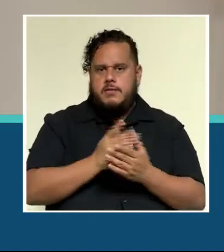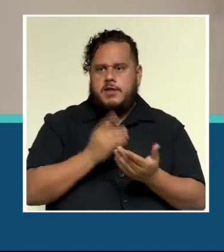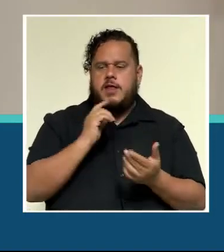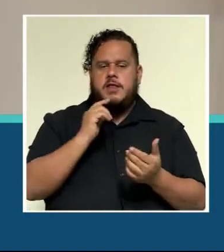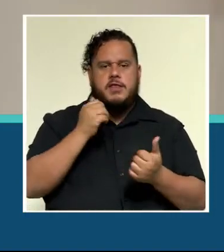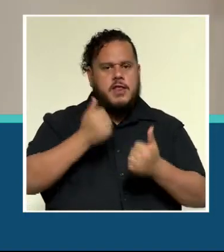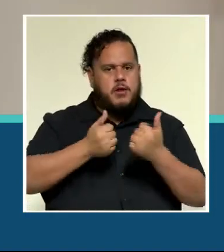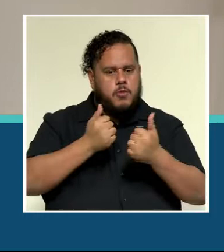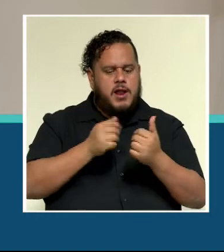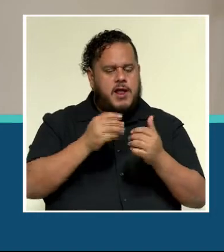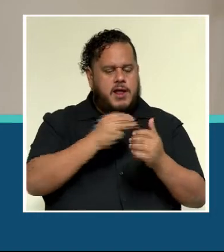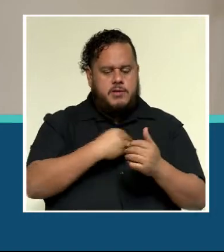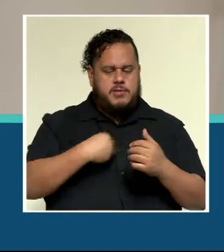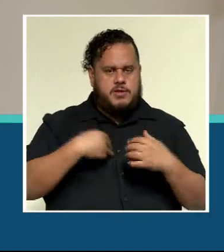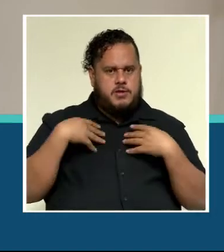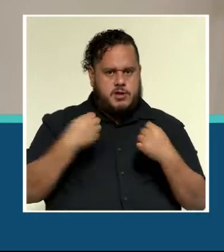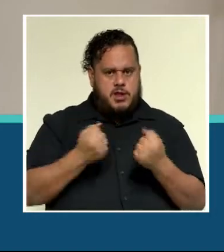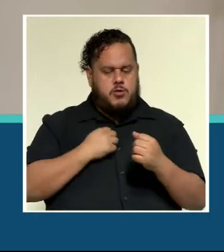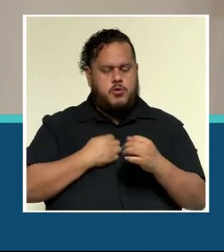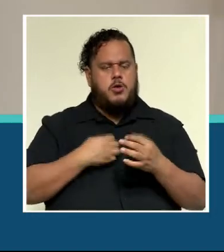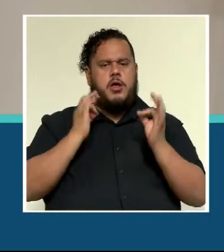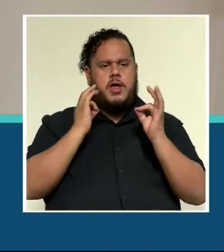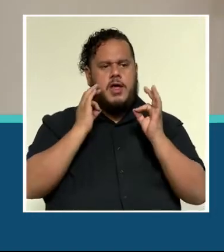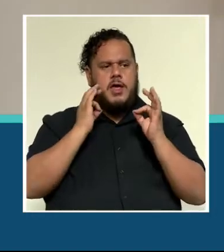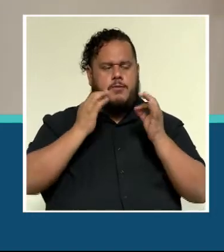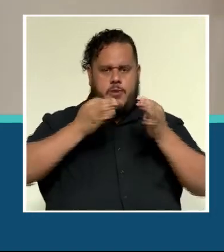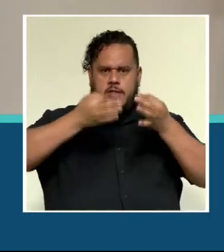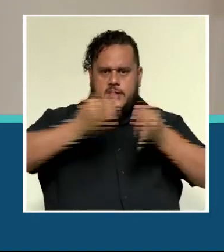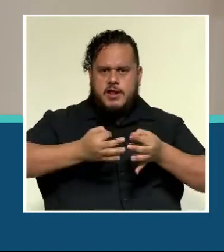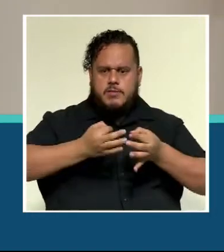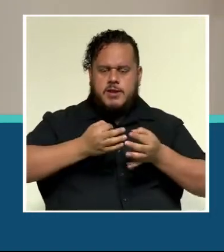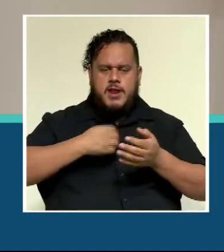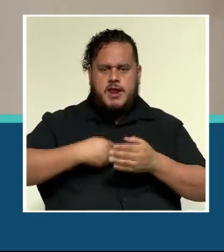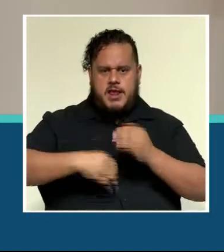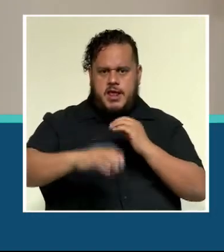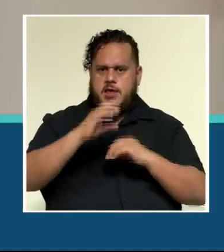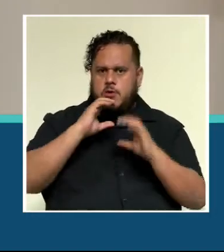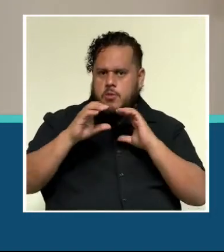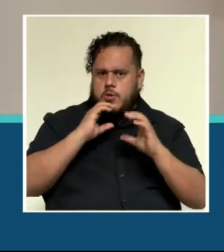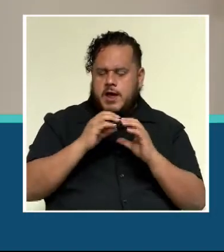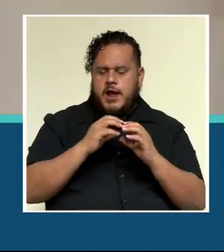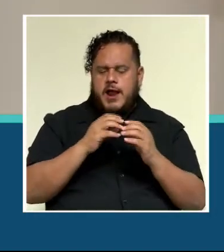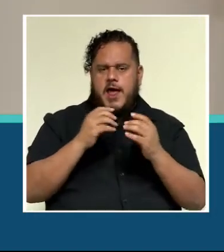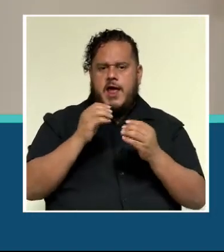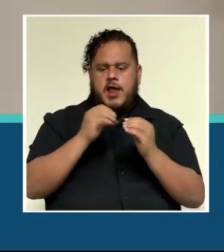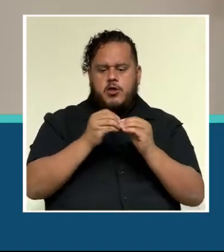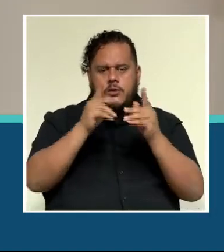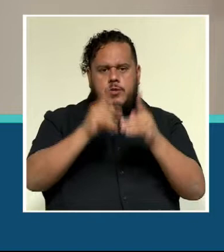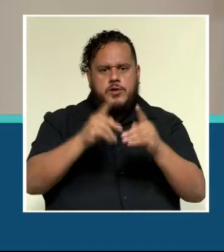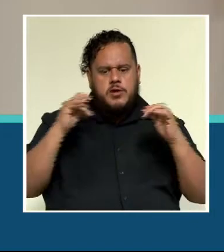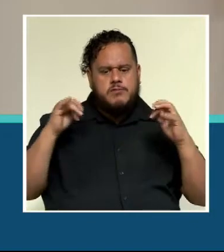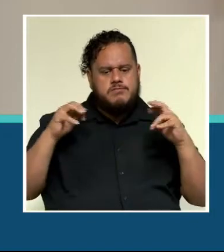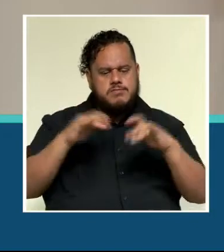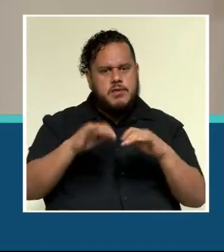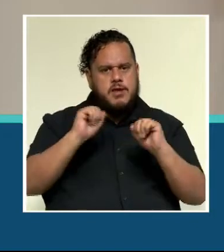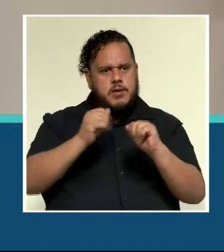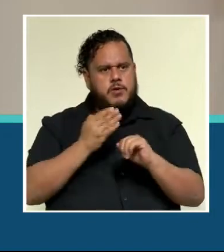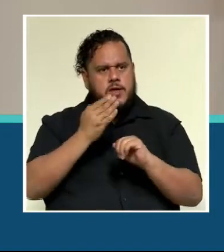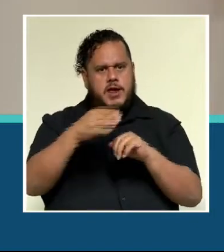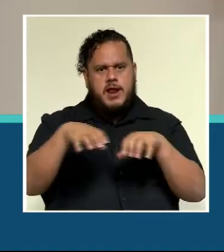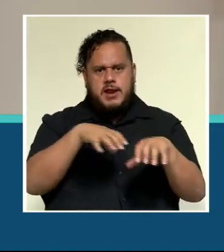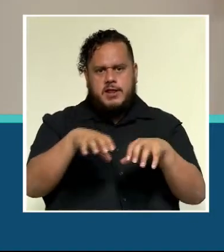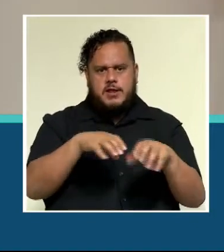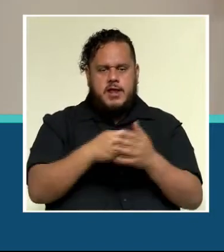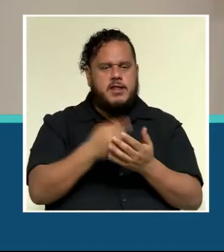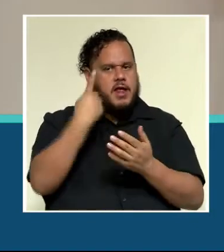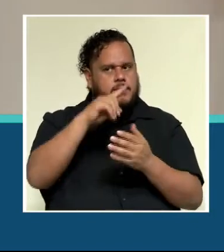Ministerio de Salud va a determinar y comunicar el aforo permitido para que el MEIC, en el campo de sus competencias de